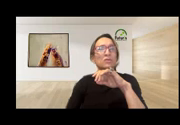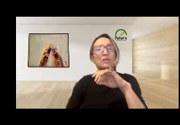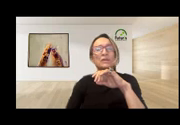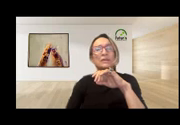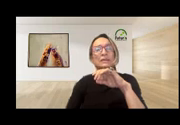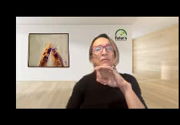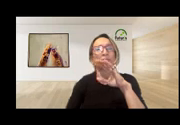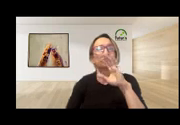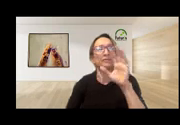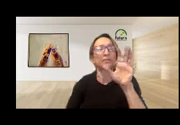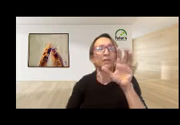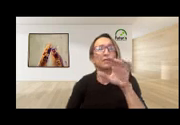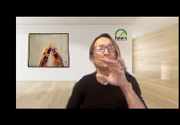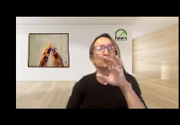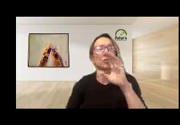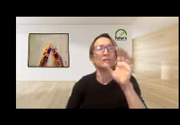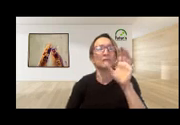los, ¿verdad?